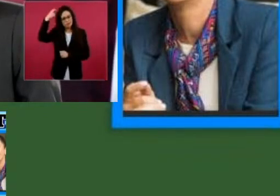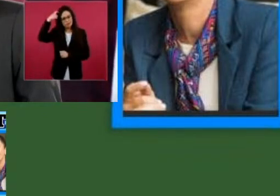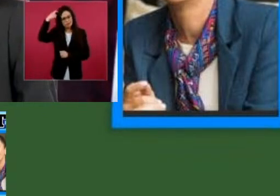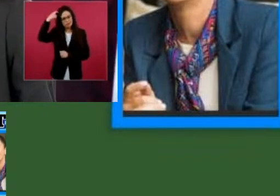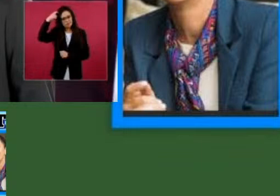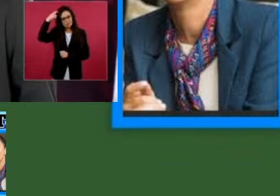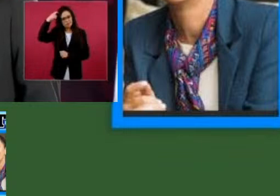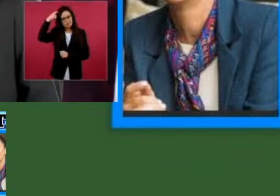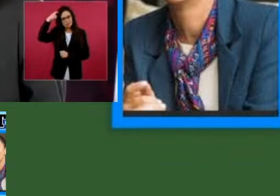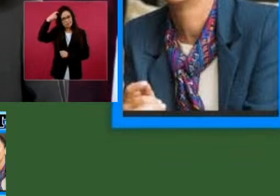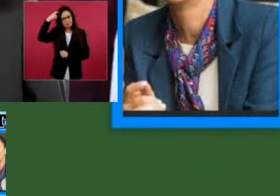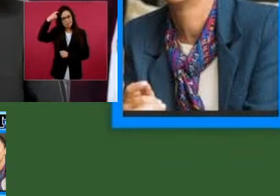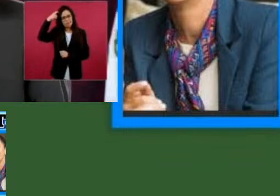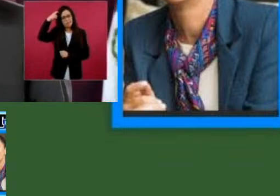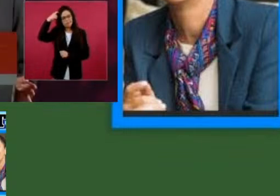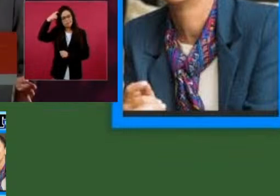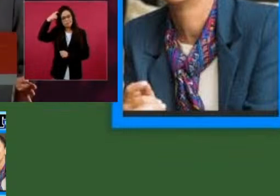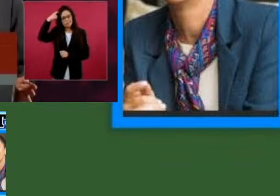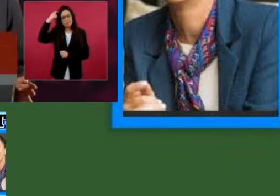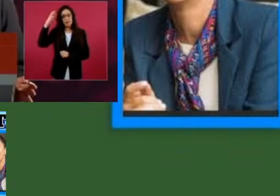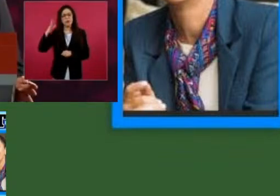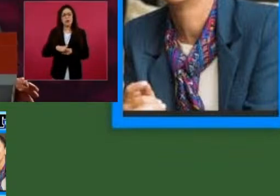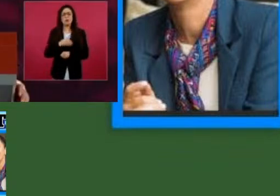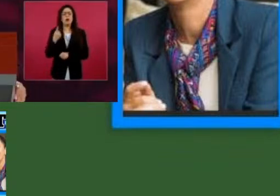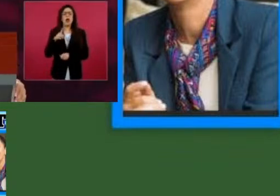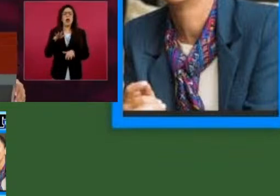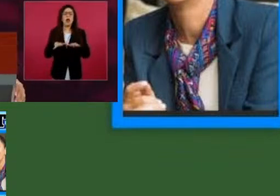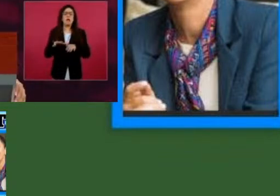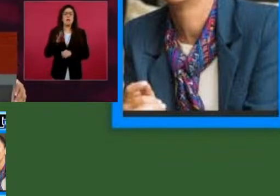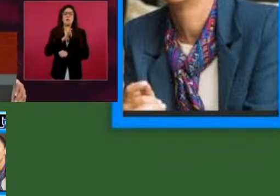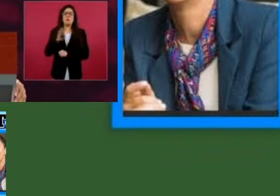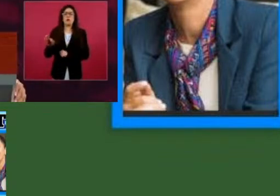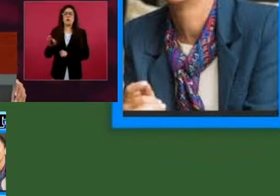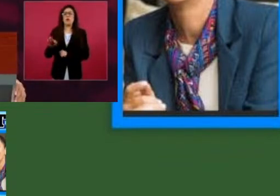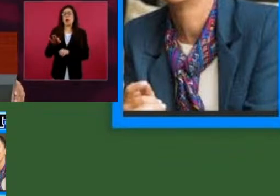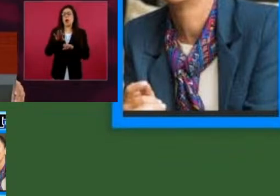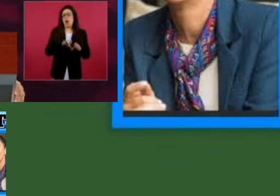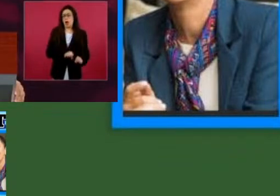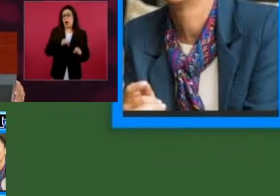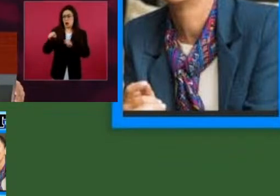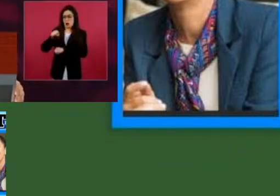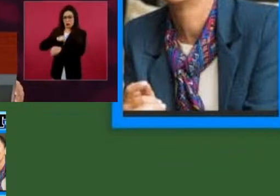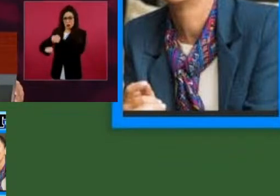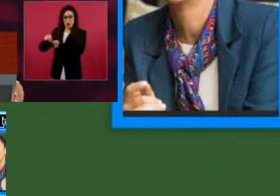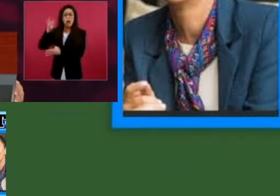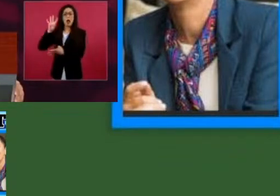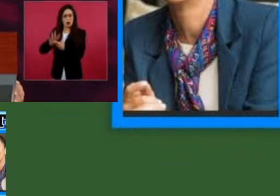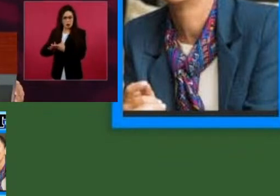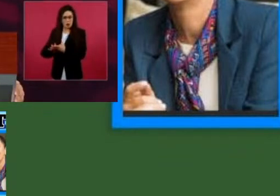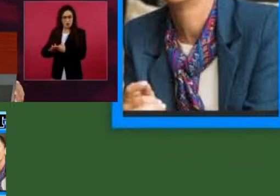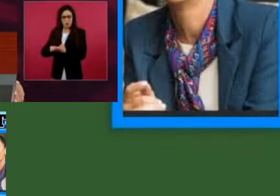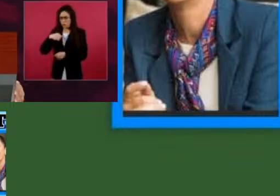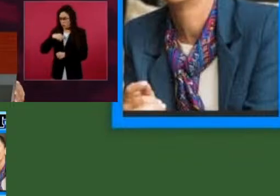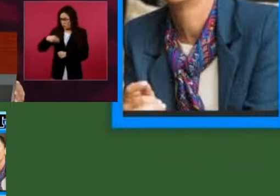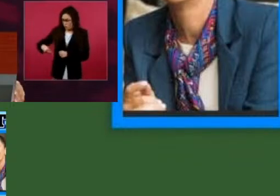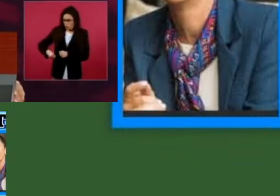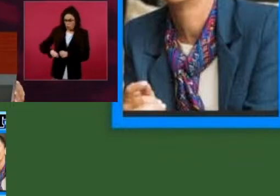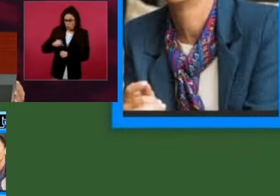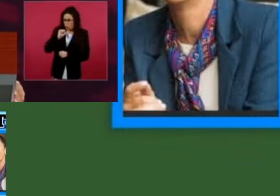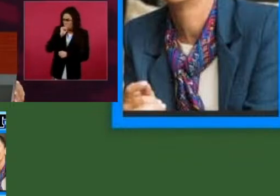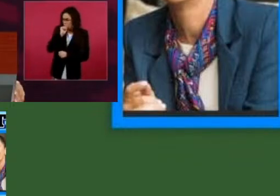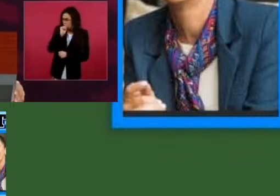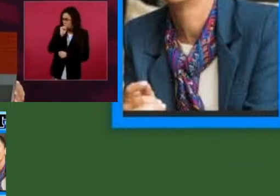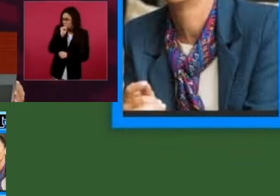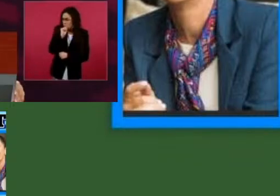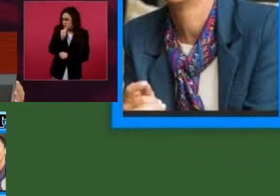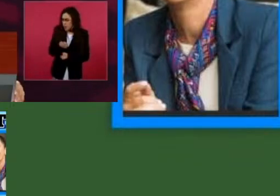A veces se puede estar en la cárcel y si uno es inocente y si